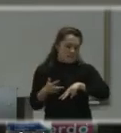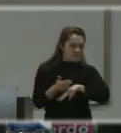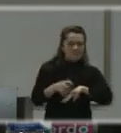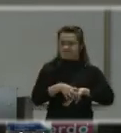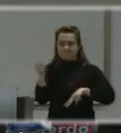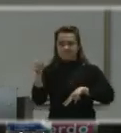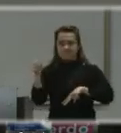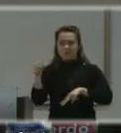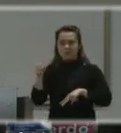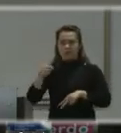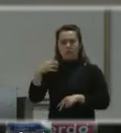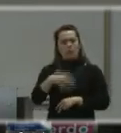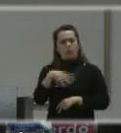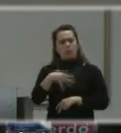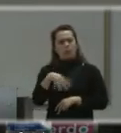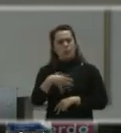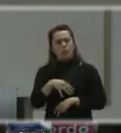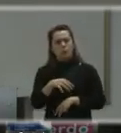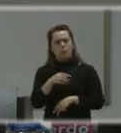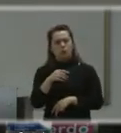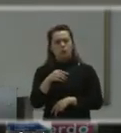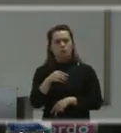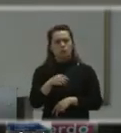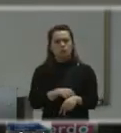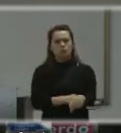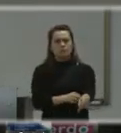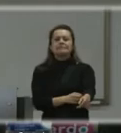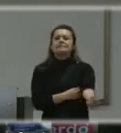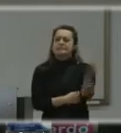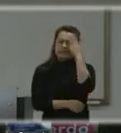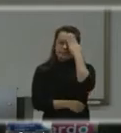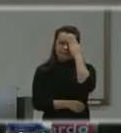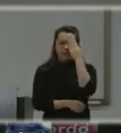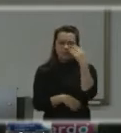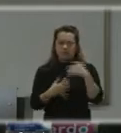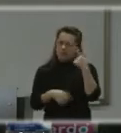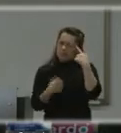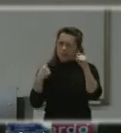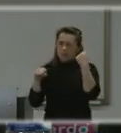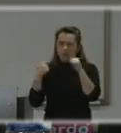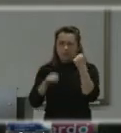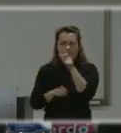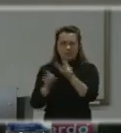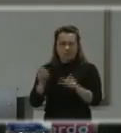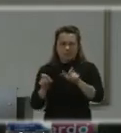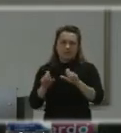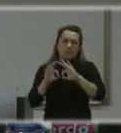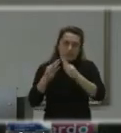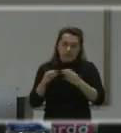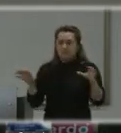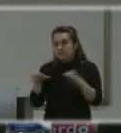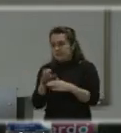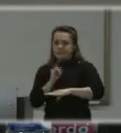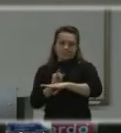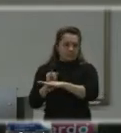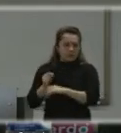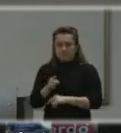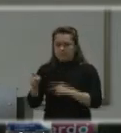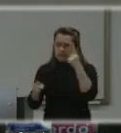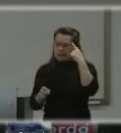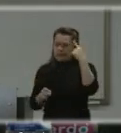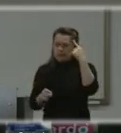es curioso porque una de las grandes preocupaciones de personas con discapacidad, familiares e instituciones,